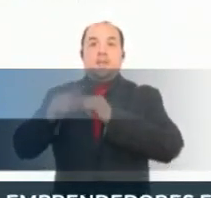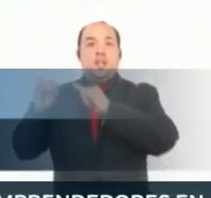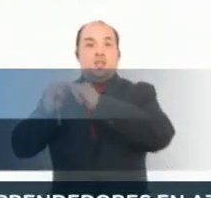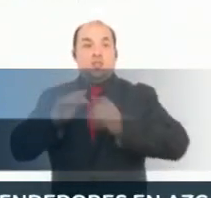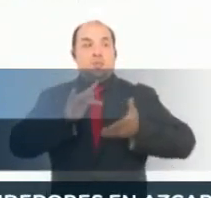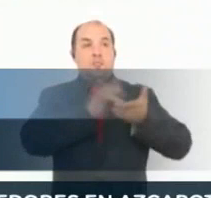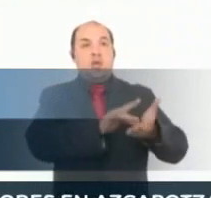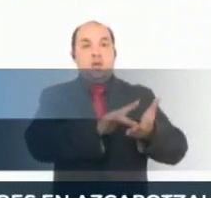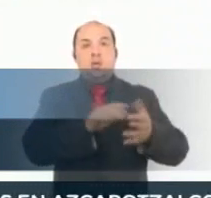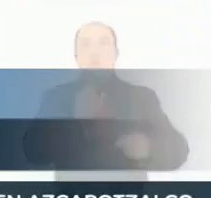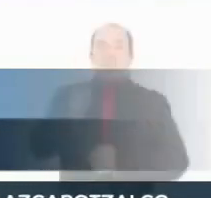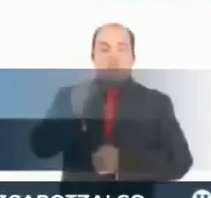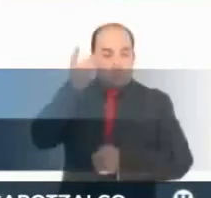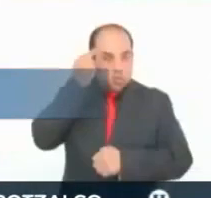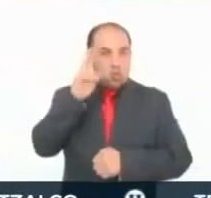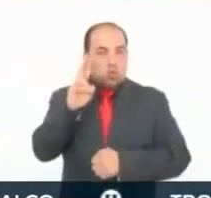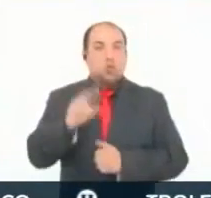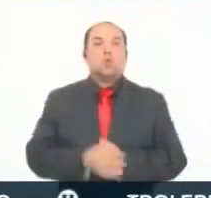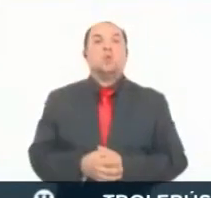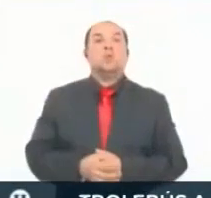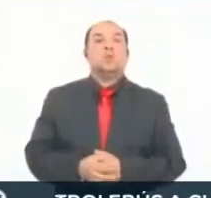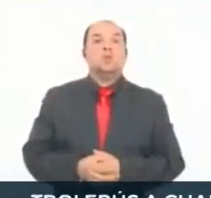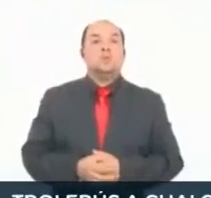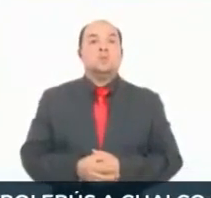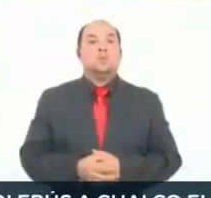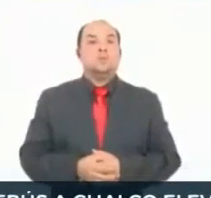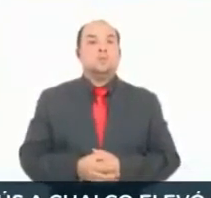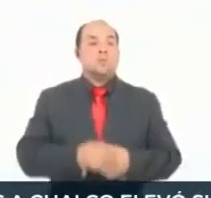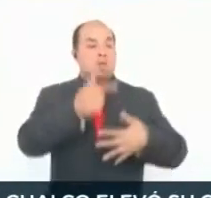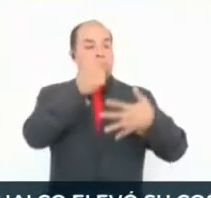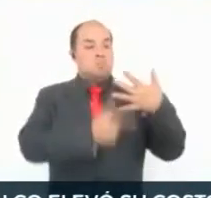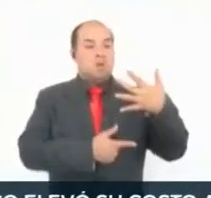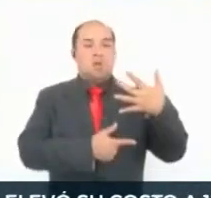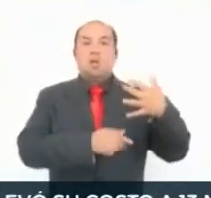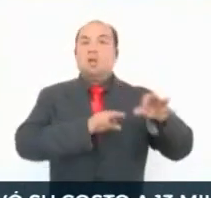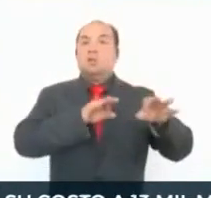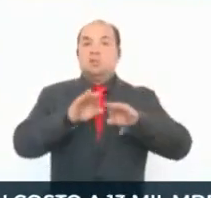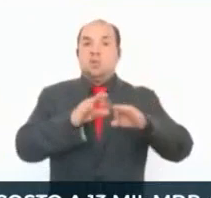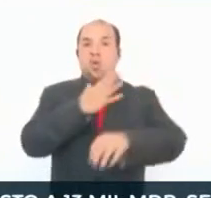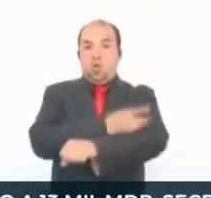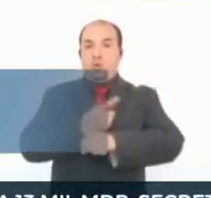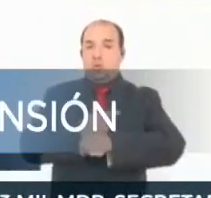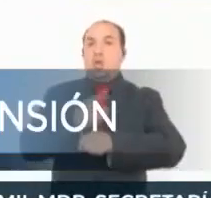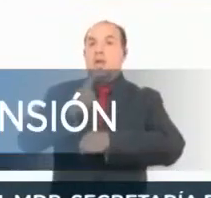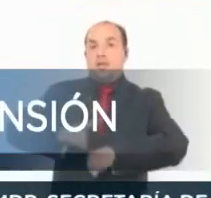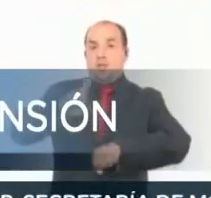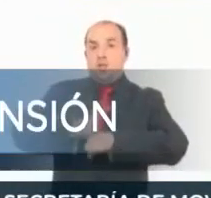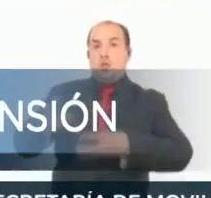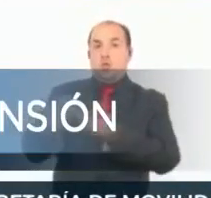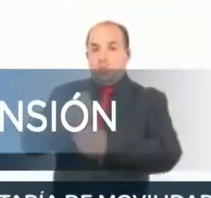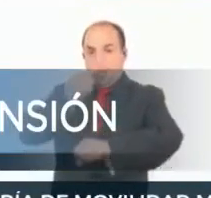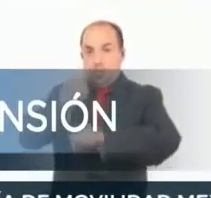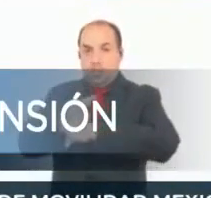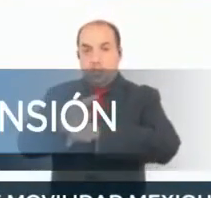un seguimiento puntual. Y con estas acciones y el trabajo coordinado y cotidiano con la Secretaría